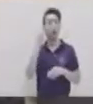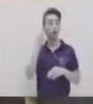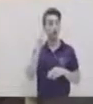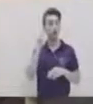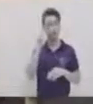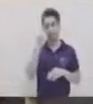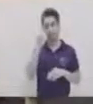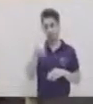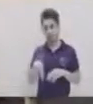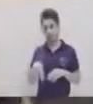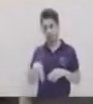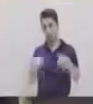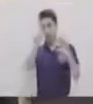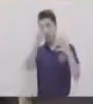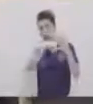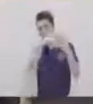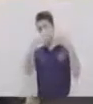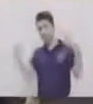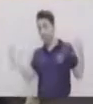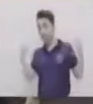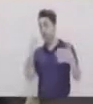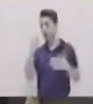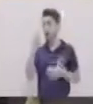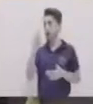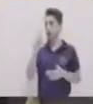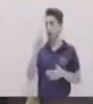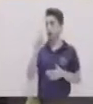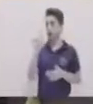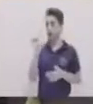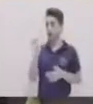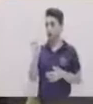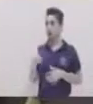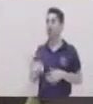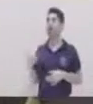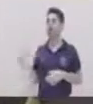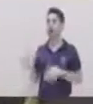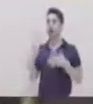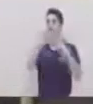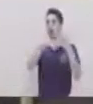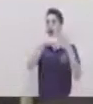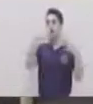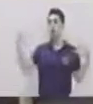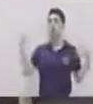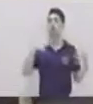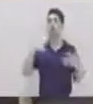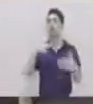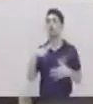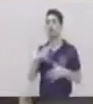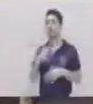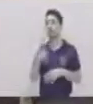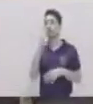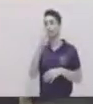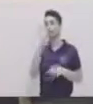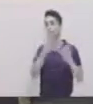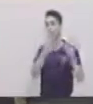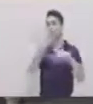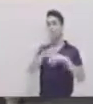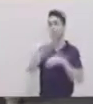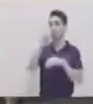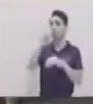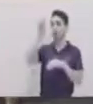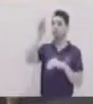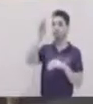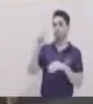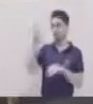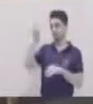acordes. Recordemos que un acorde está compuesto por tres o más notas. Para que lo entiendan mejor, vamos